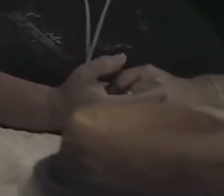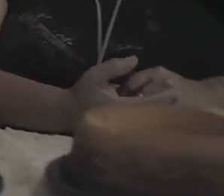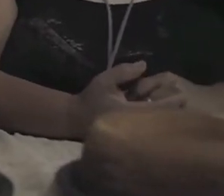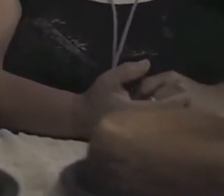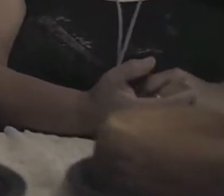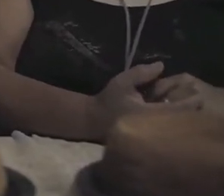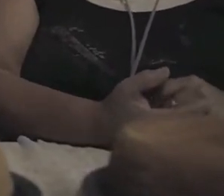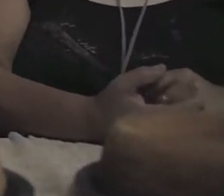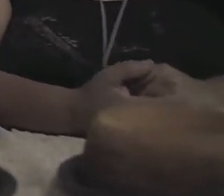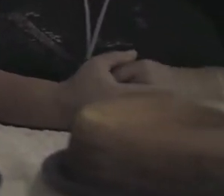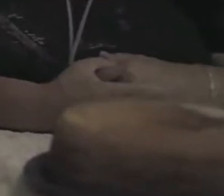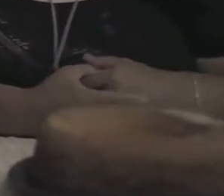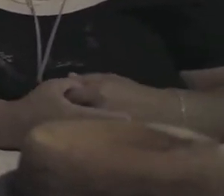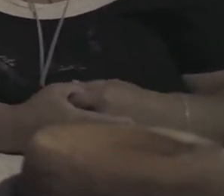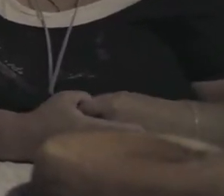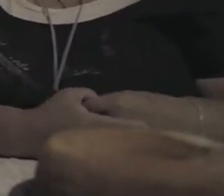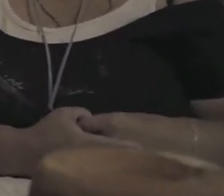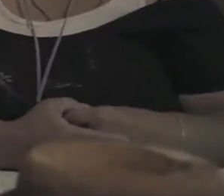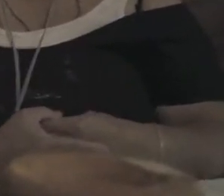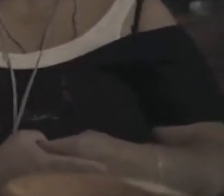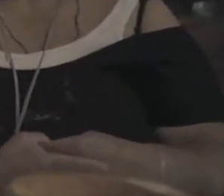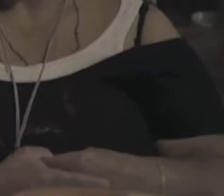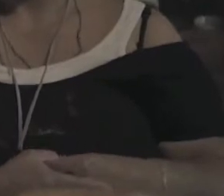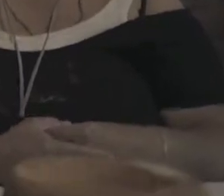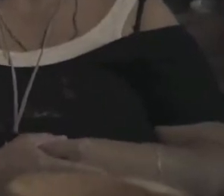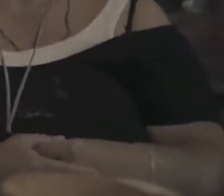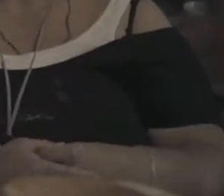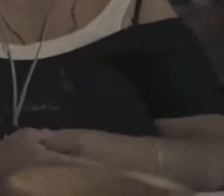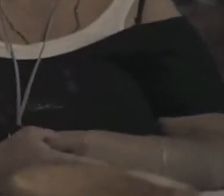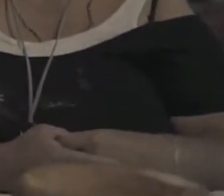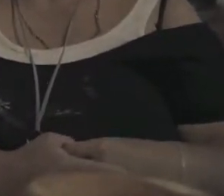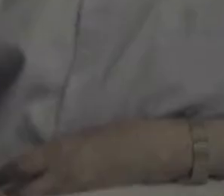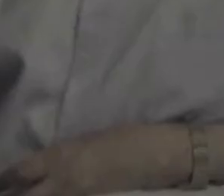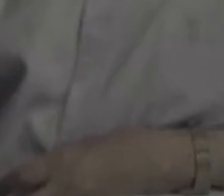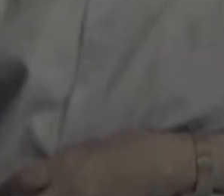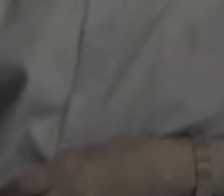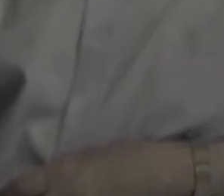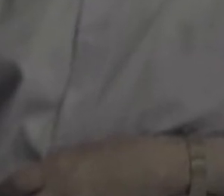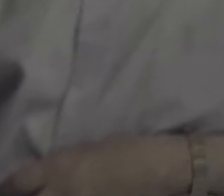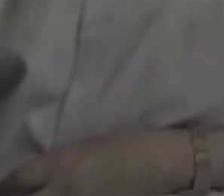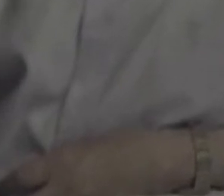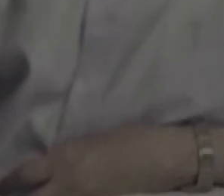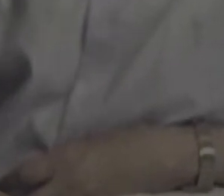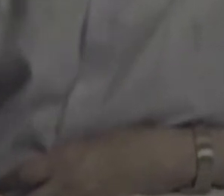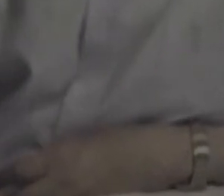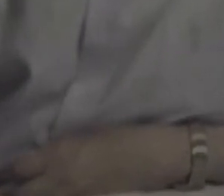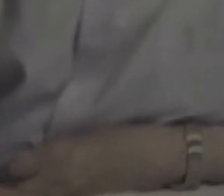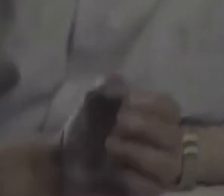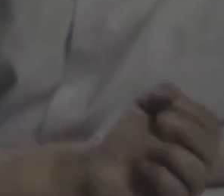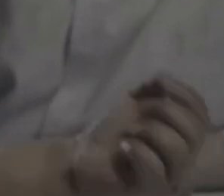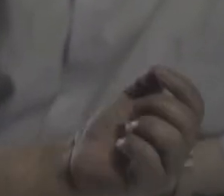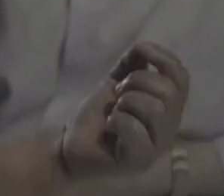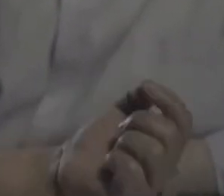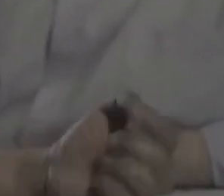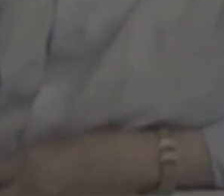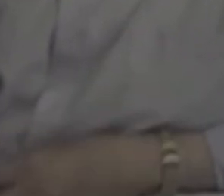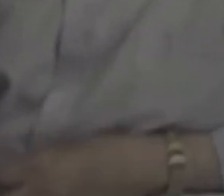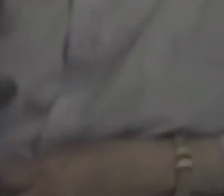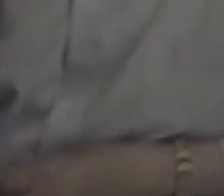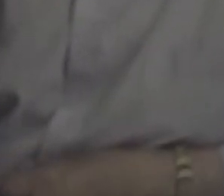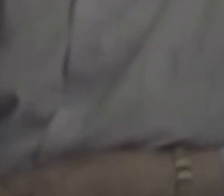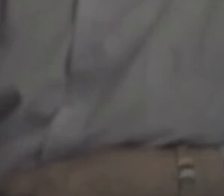¿Qué más? ¿Has escuchado los raps de Jorgito? Ese video que hizo no me gusta. ¿Cuál? Uno así